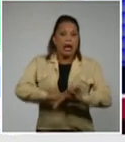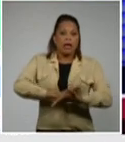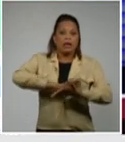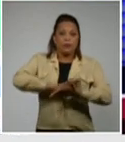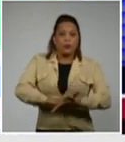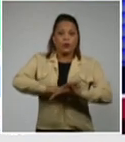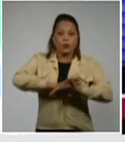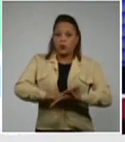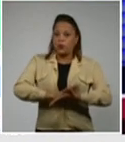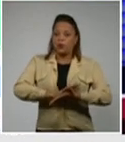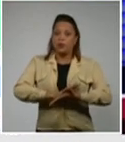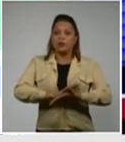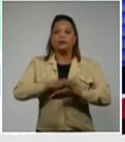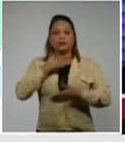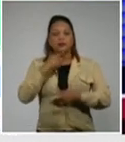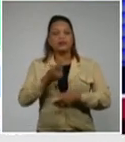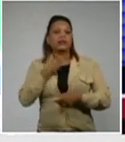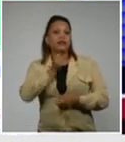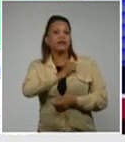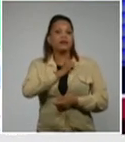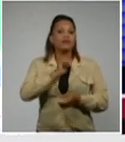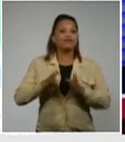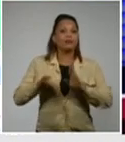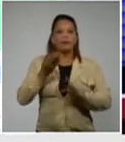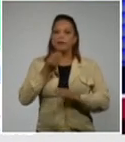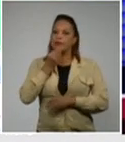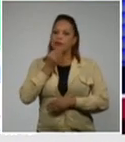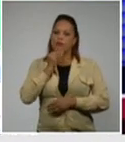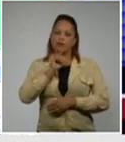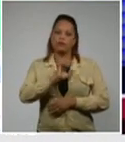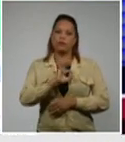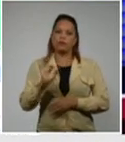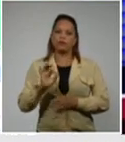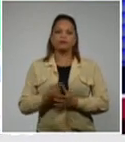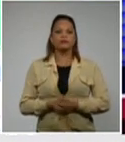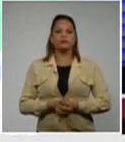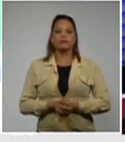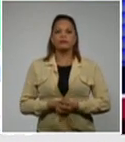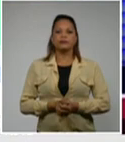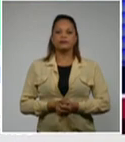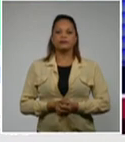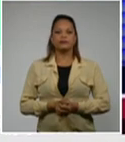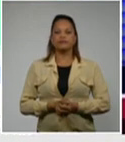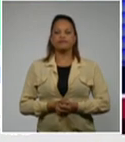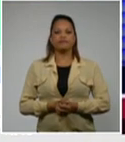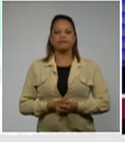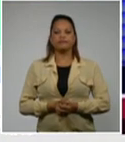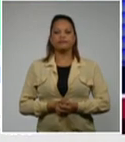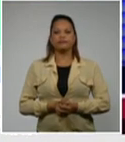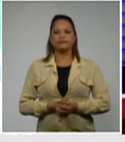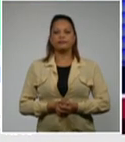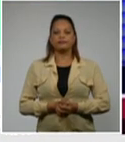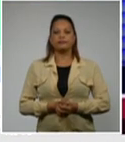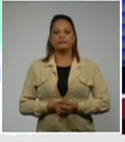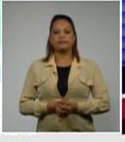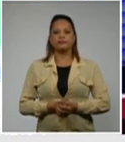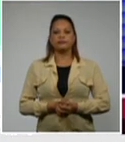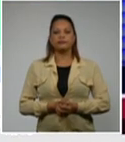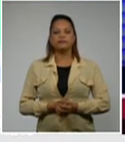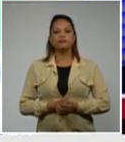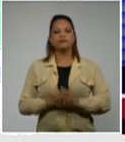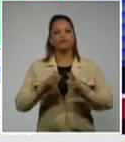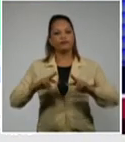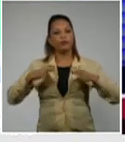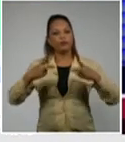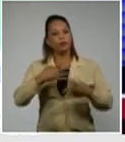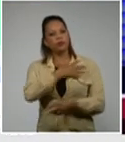aplicaron las medidas de reanimación cardiopulmonar, pero no fue posible su recuperación. Reiteramos nuestras